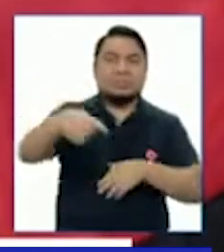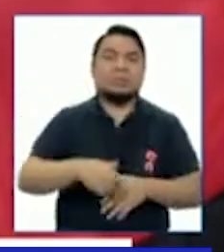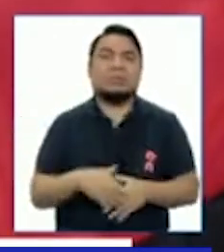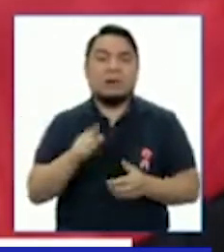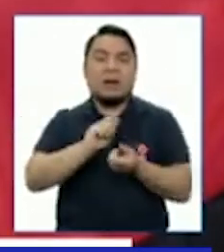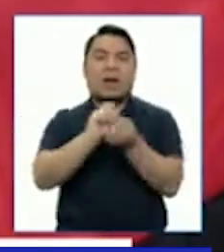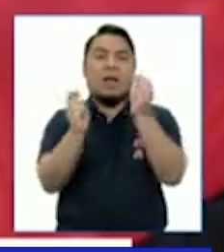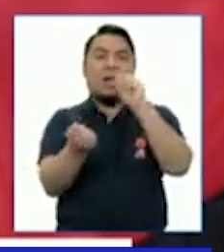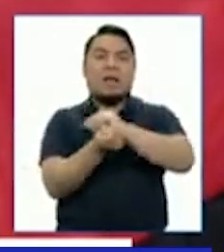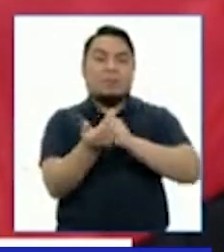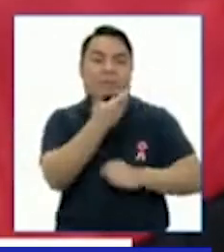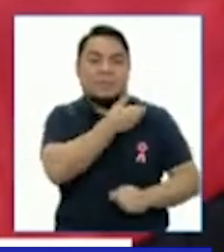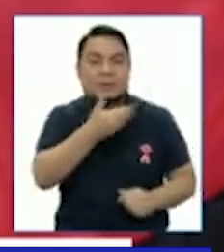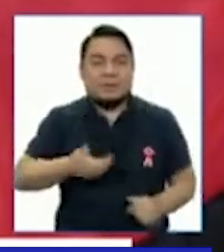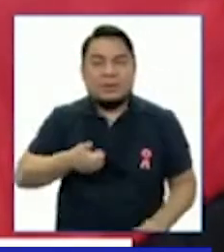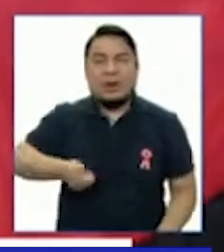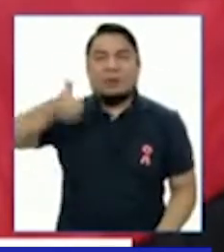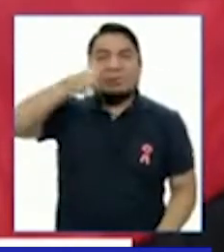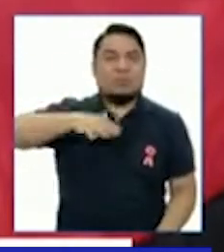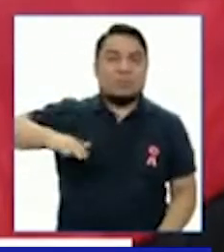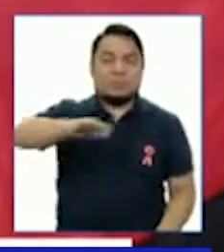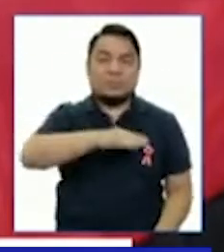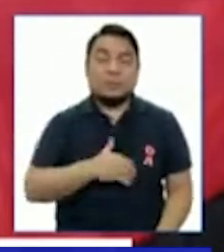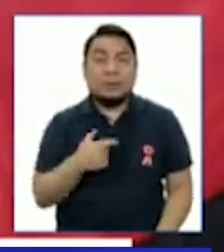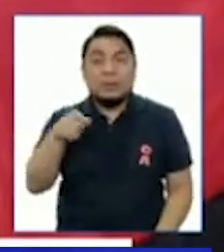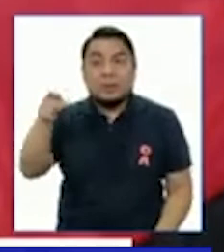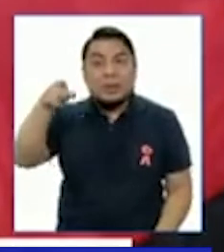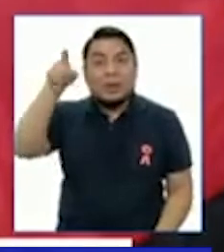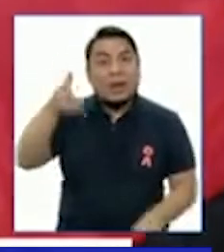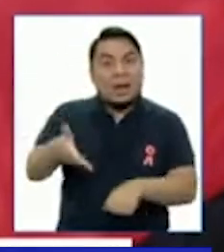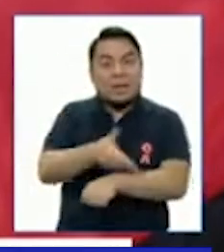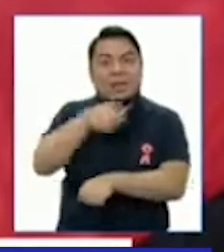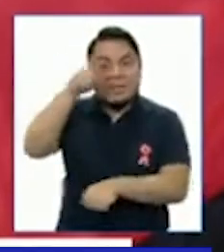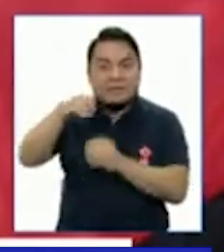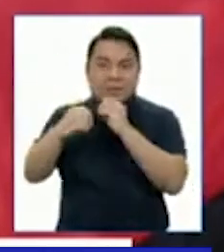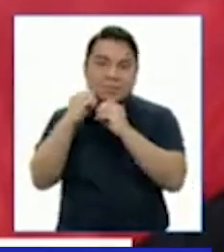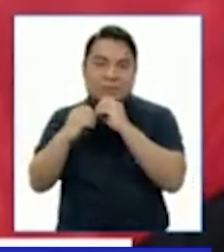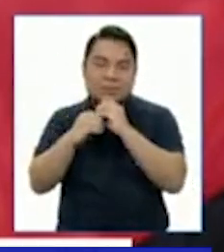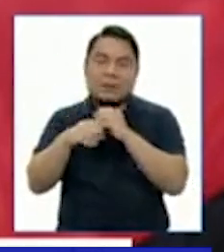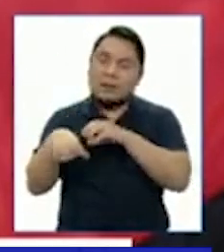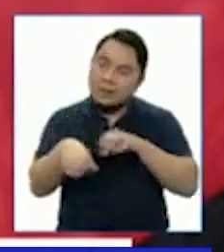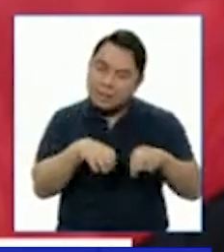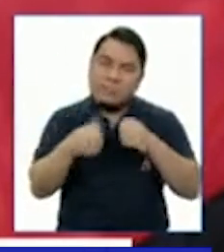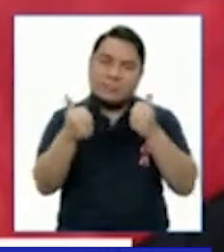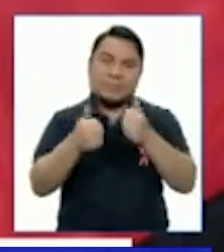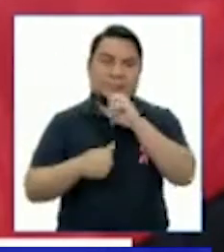autoridades. Lo que tengamos que corregir, corrijámoslo, hagámoslo bien.